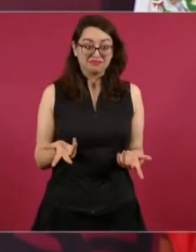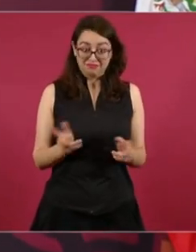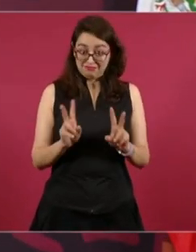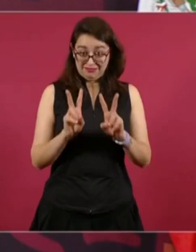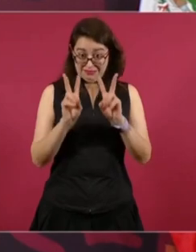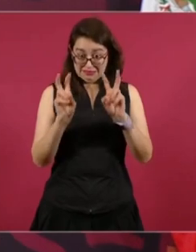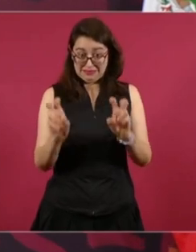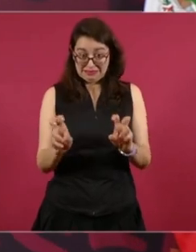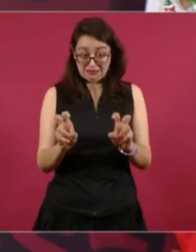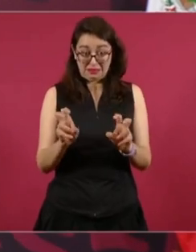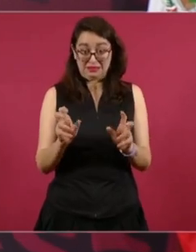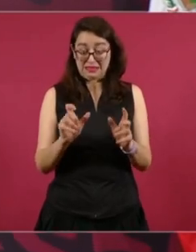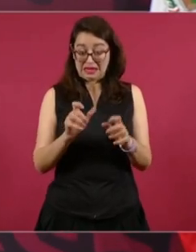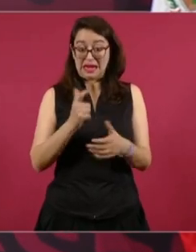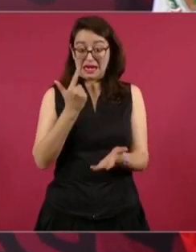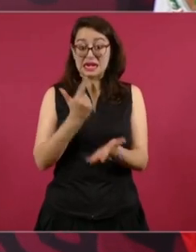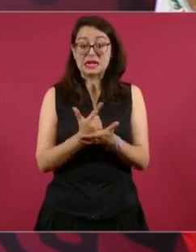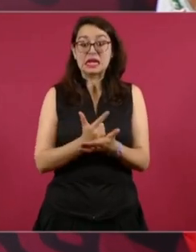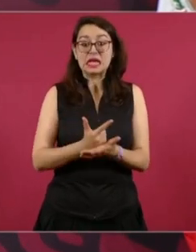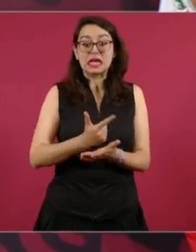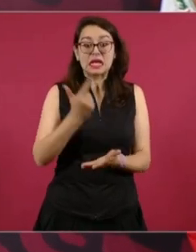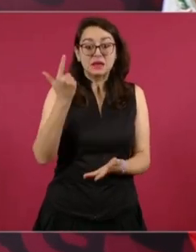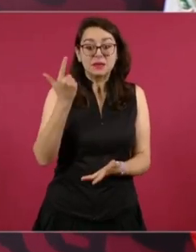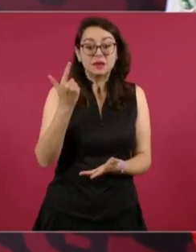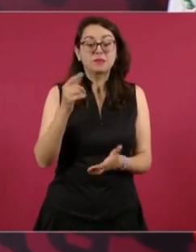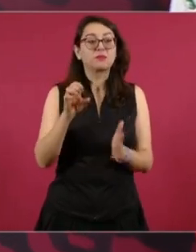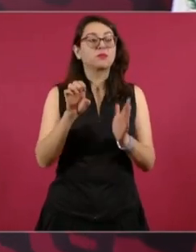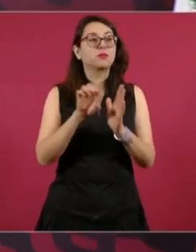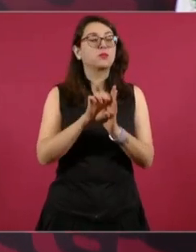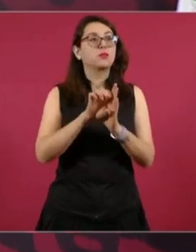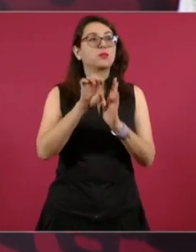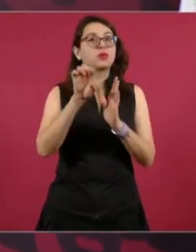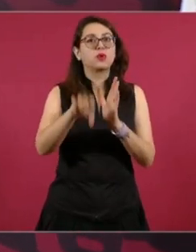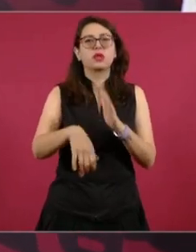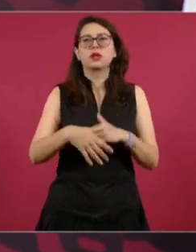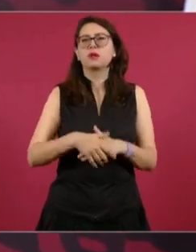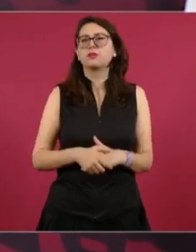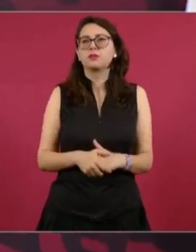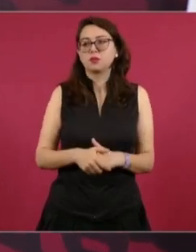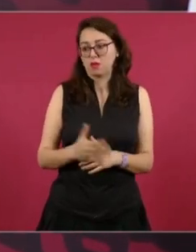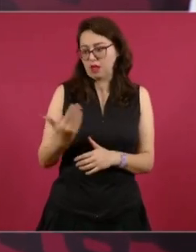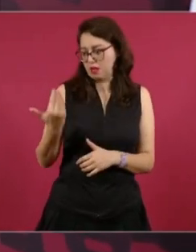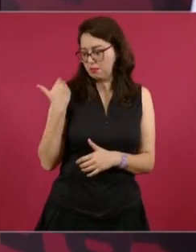gravísimas de cómo dos ministros cancelan